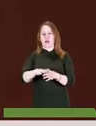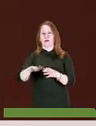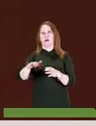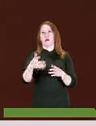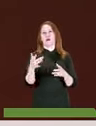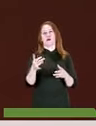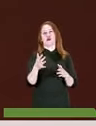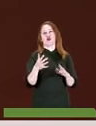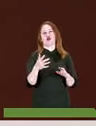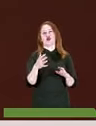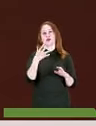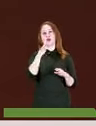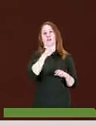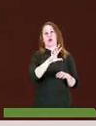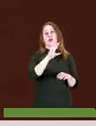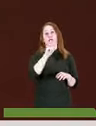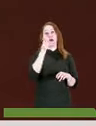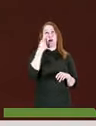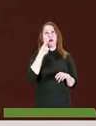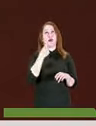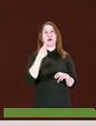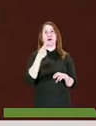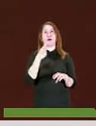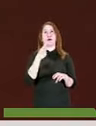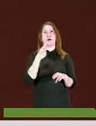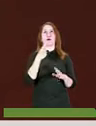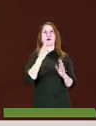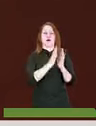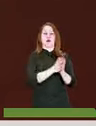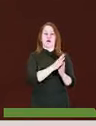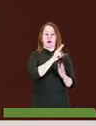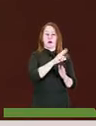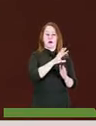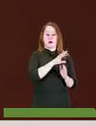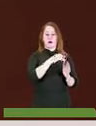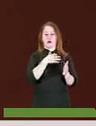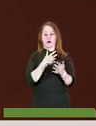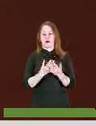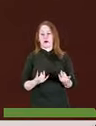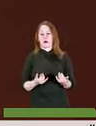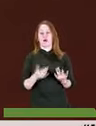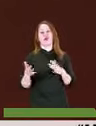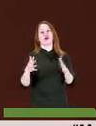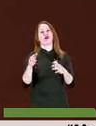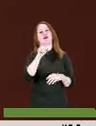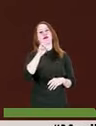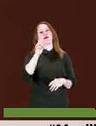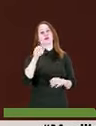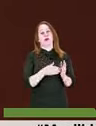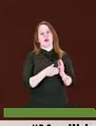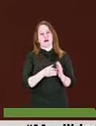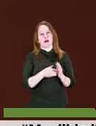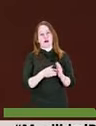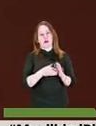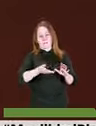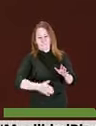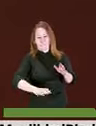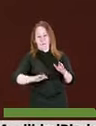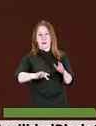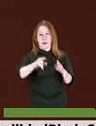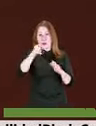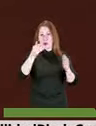promedio, llevamos 57 días desde el 25 de diciembre, estamos tapando un promedio de 60 mil huecos mensuales. Si tú